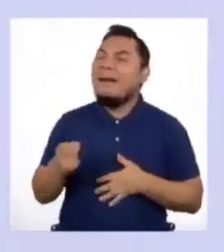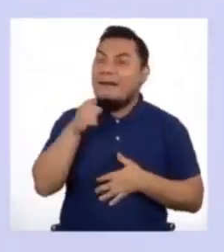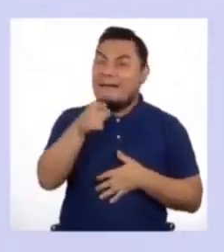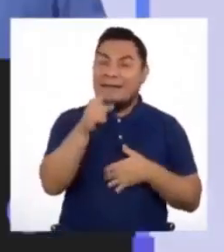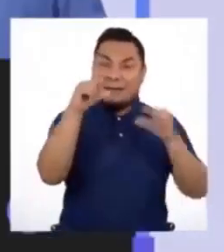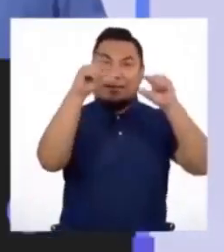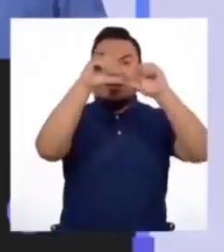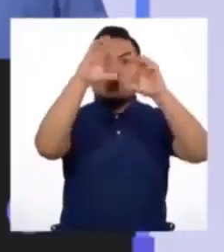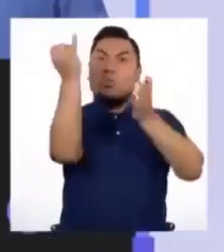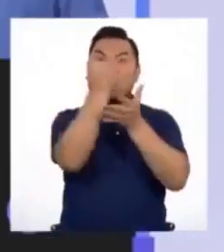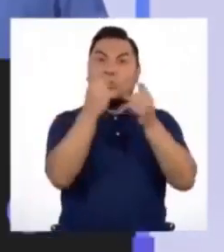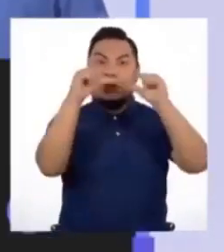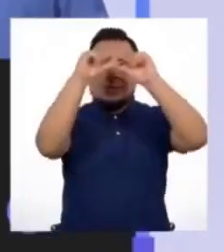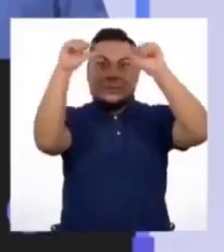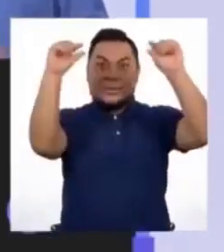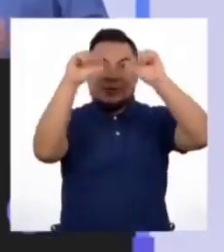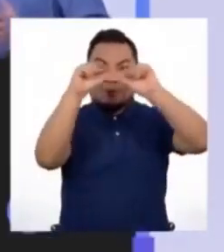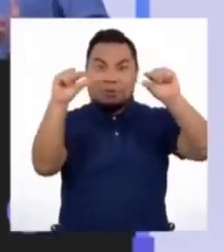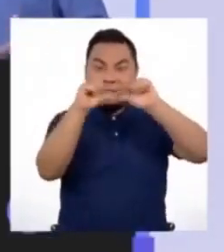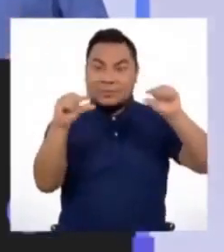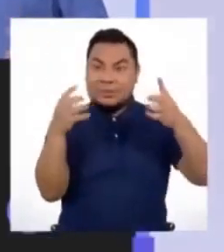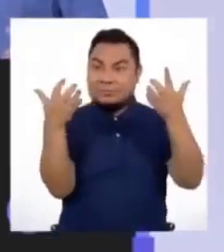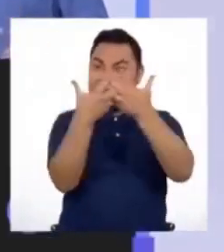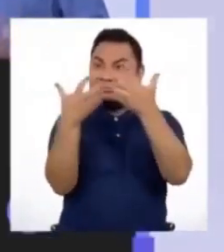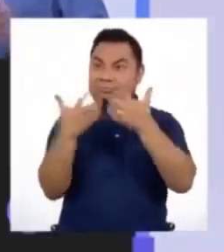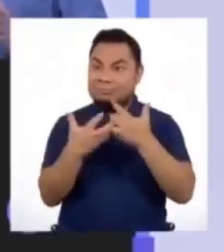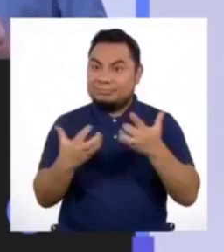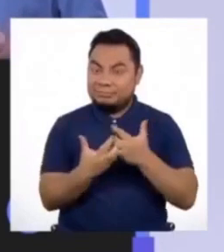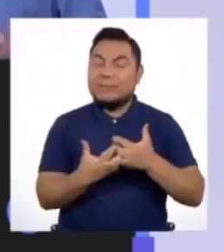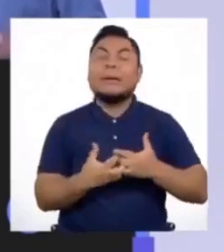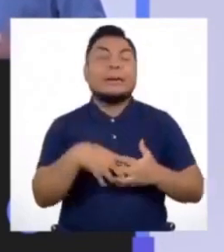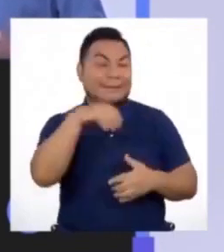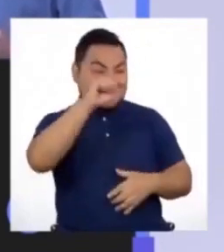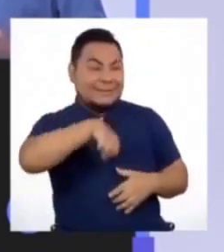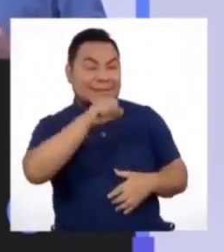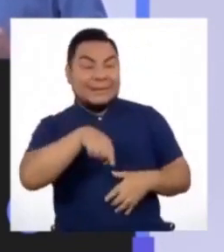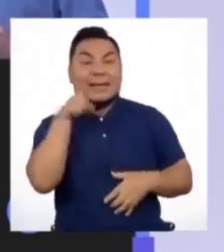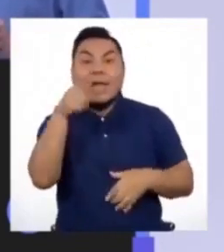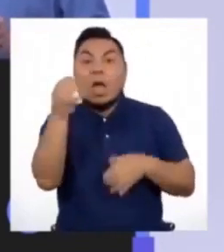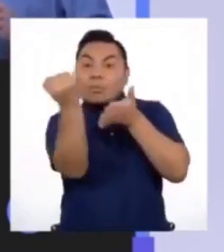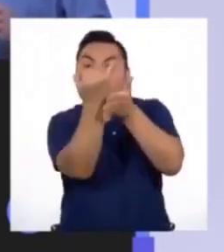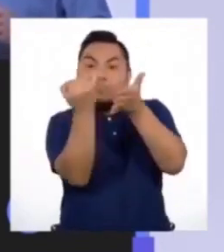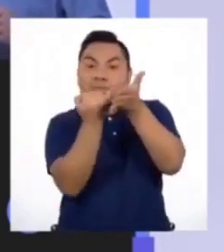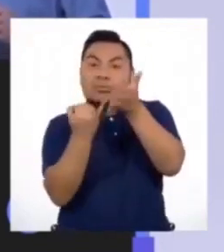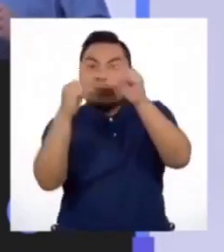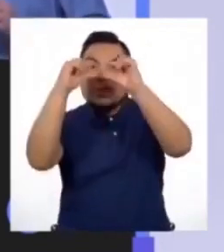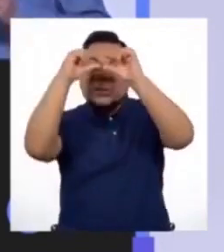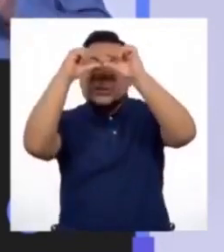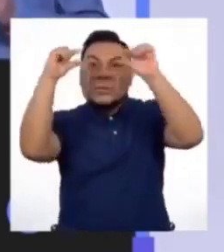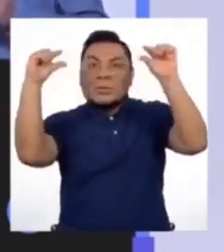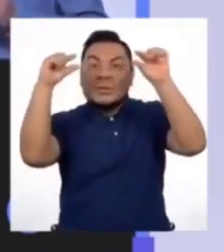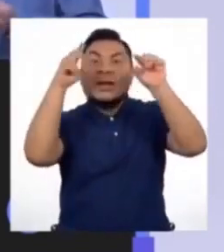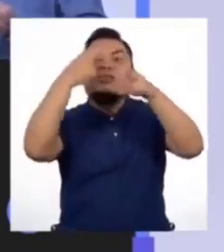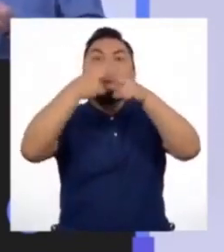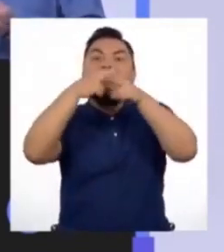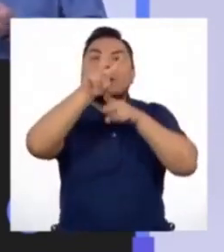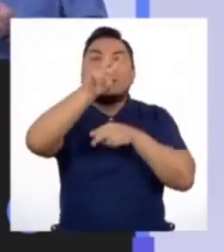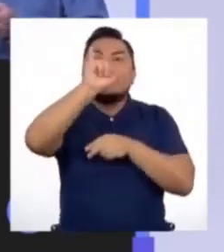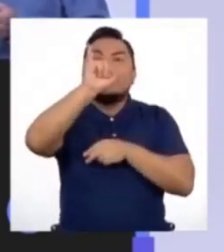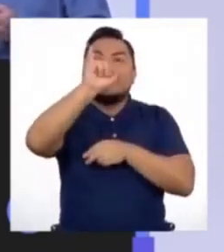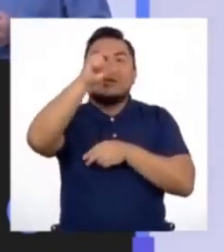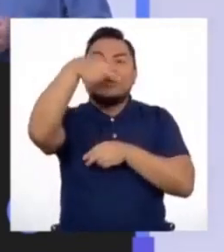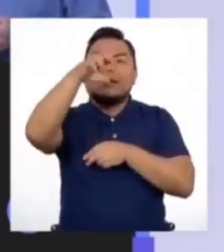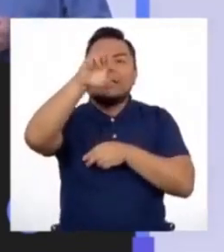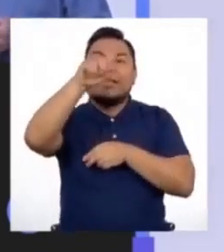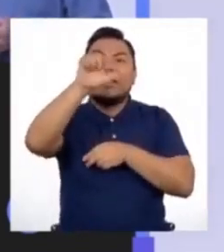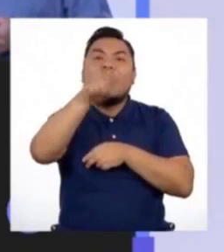viñetas deben tener relación una con la otra? Así es, Patti. Cada viñeta está conectada a las demás para que entre todas cuenten